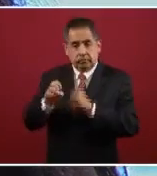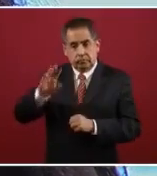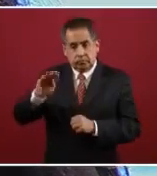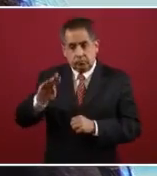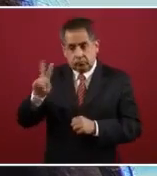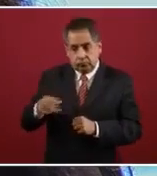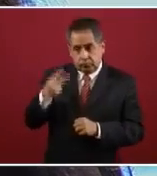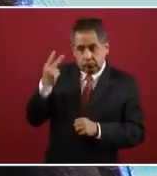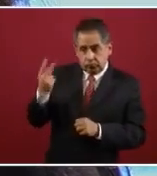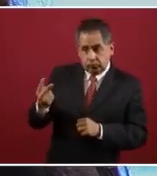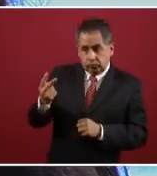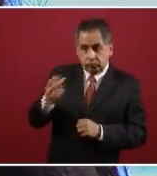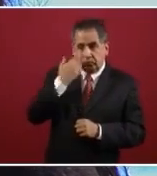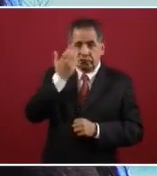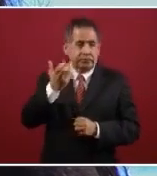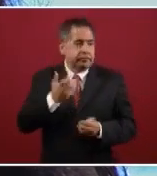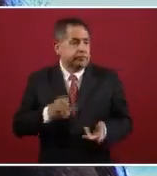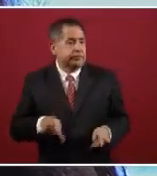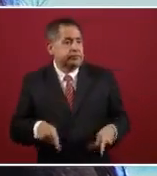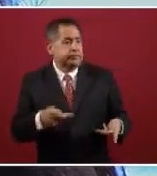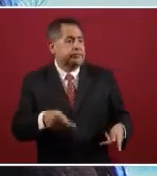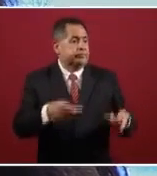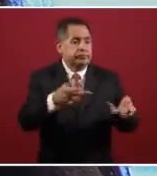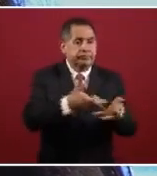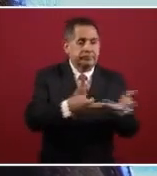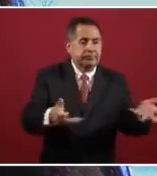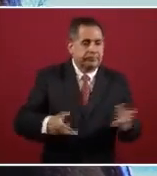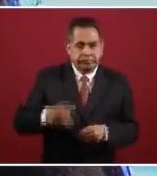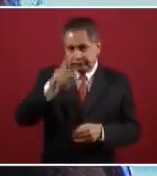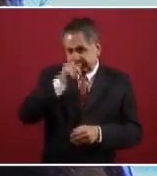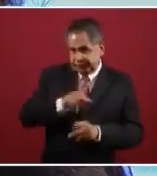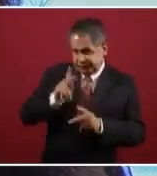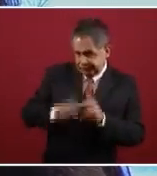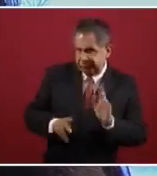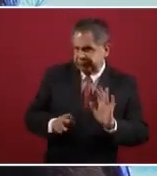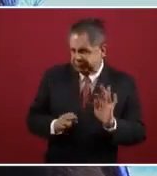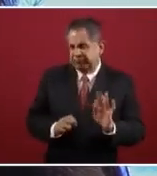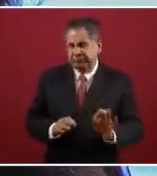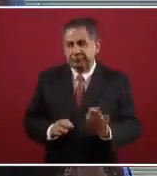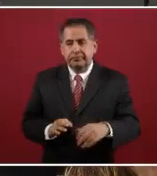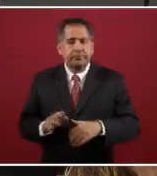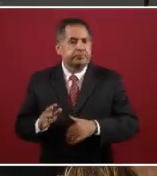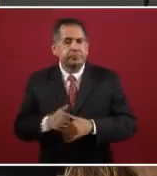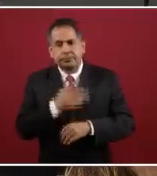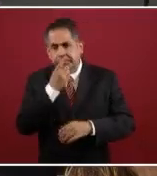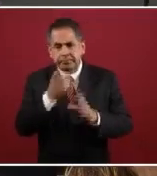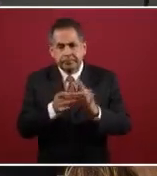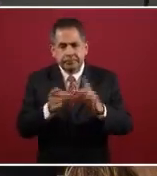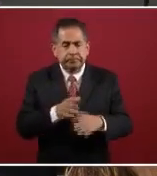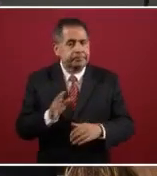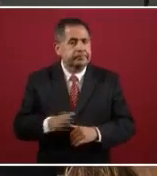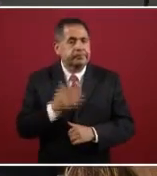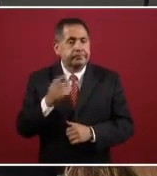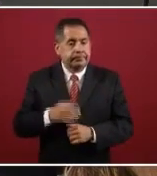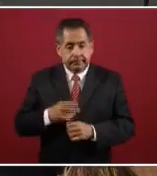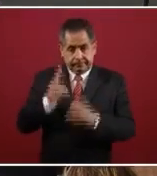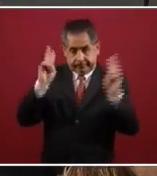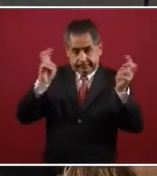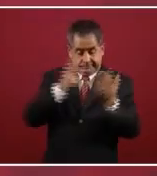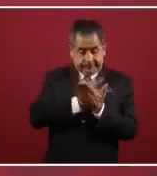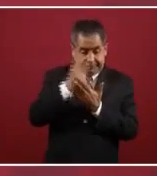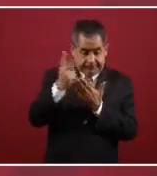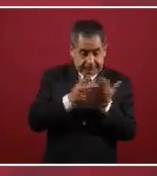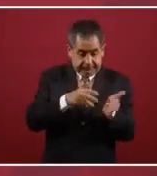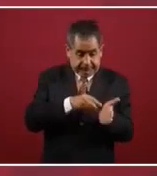se quiso hacer un mercado de tierras, no se logró. ¿Y por qué comento esto? Porque el programa Sembrando